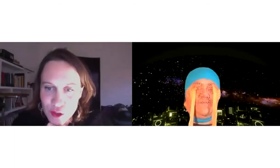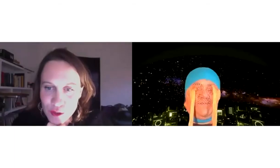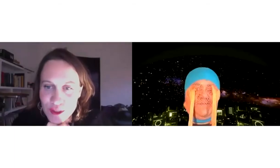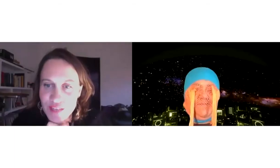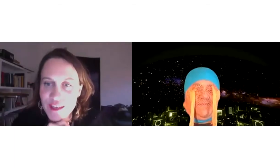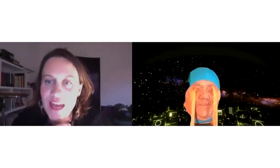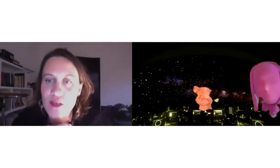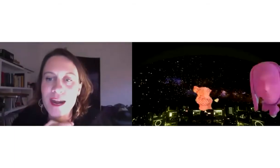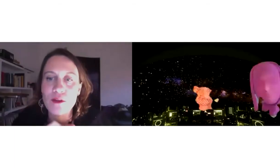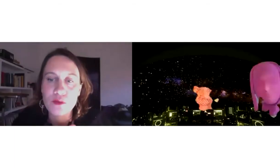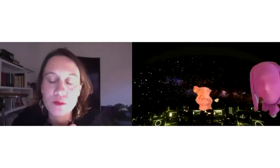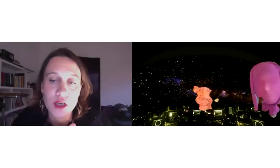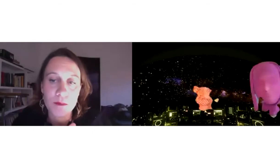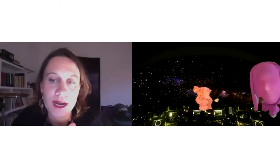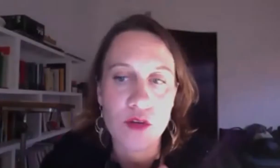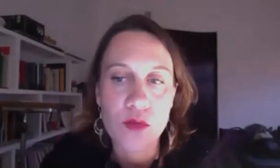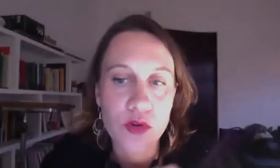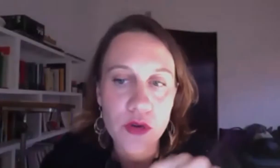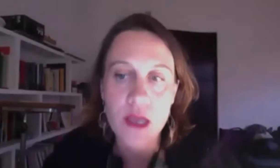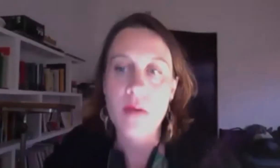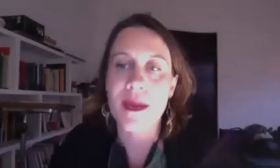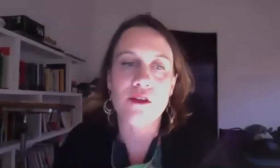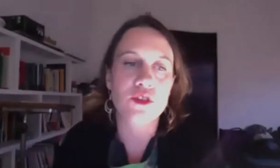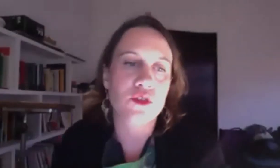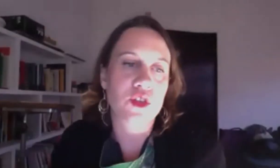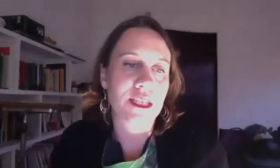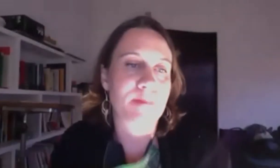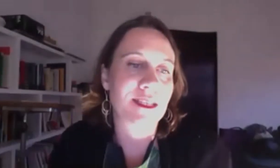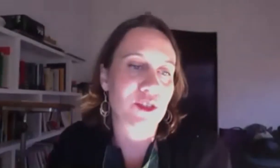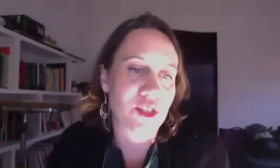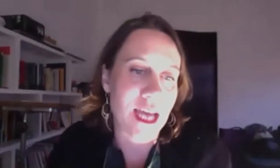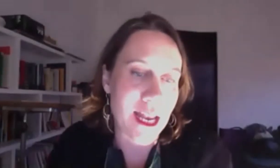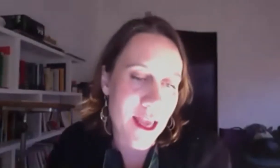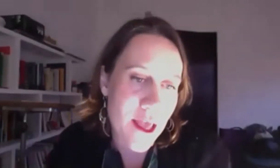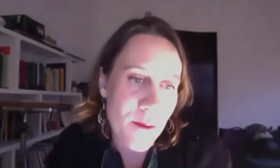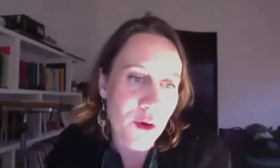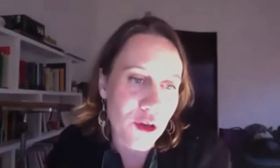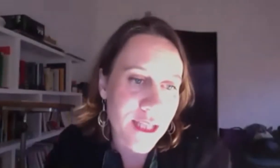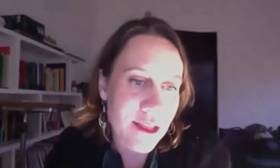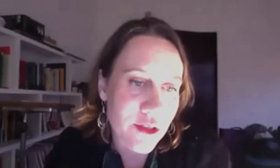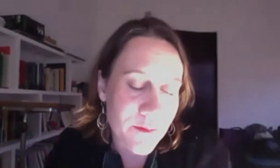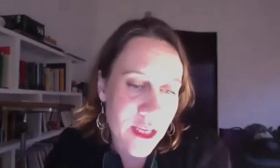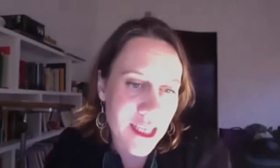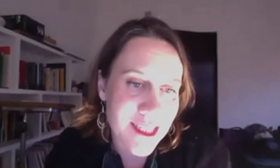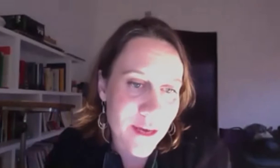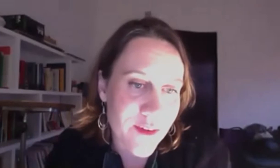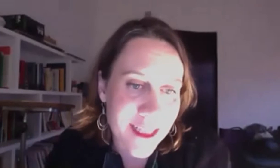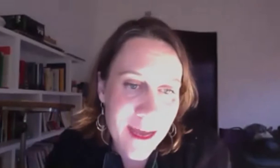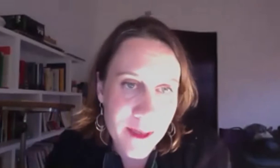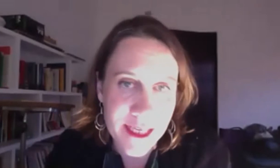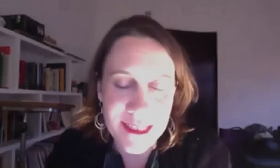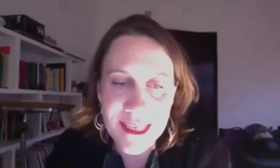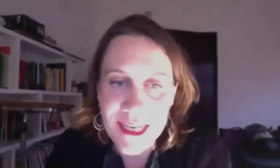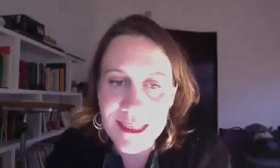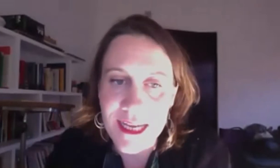a reconstruir un significado para lo público, para lo común, para la construcción de espacio social. Por lo tanto, en esta nueva